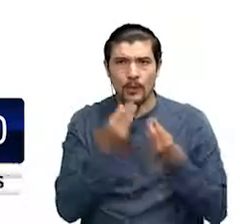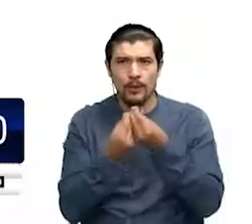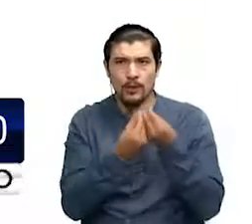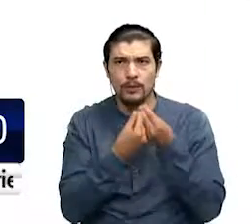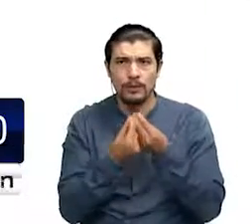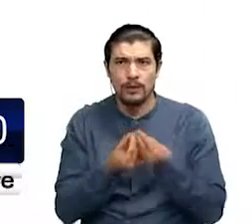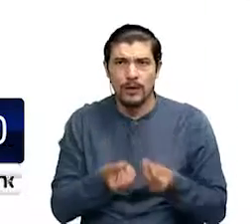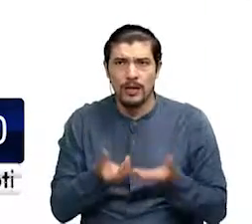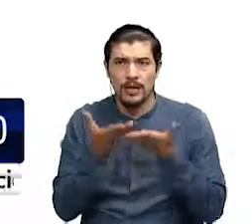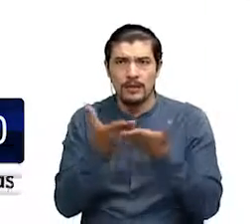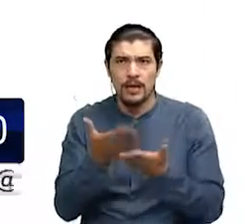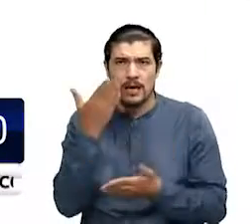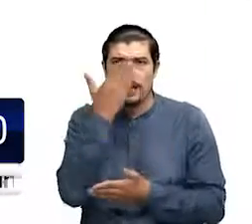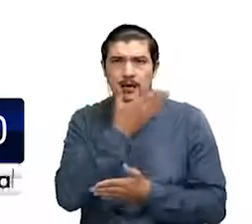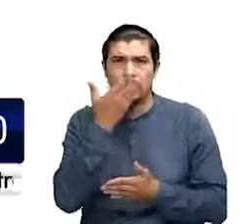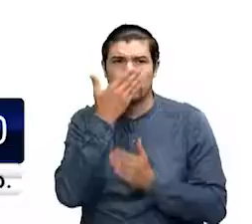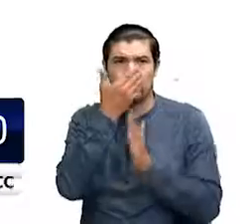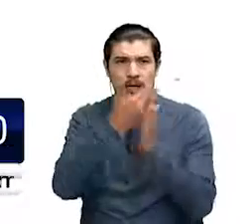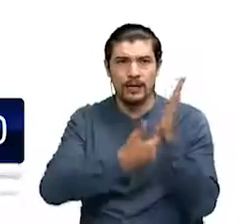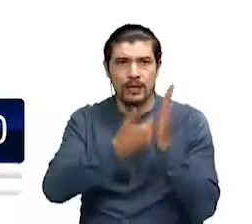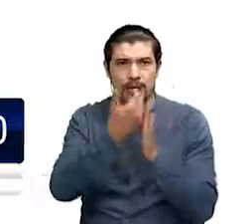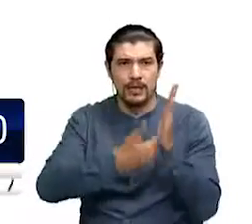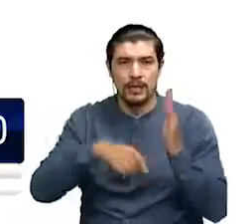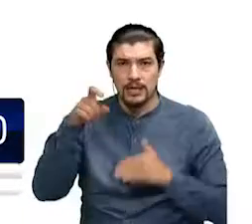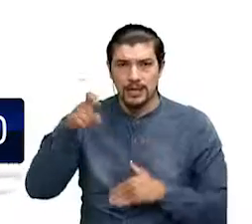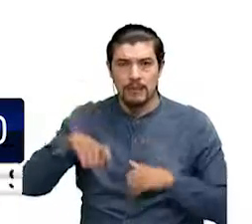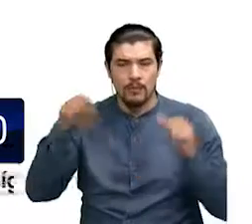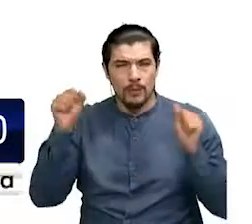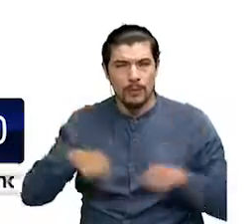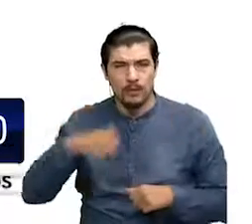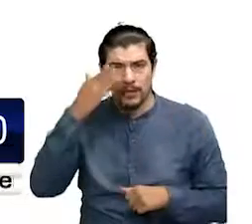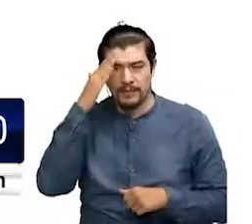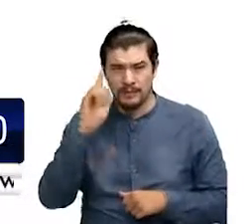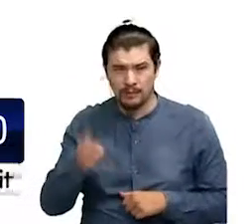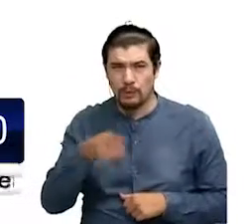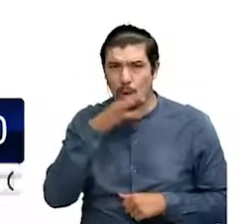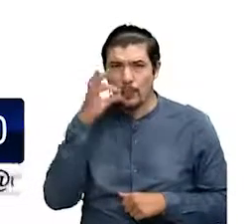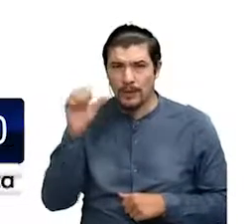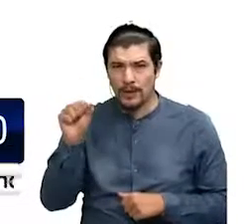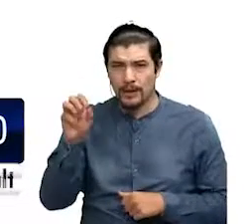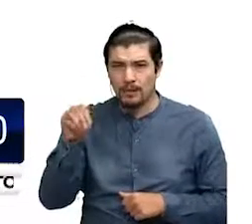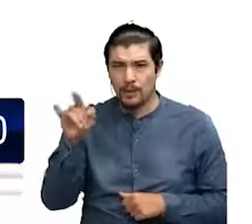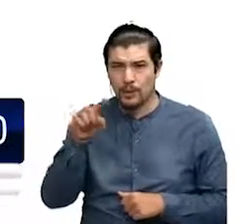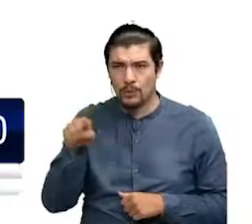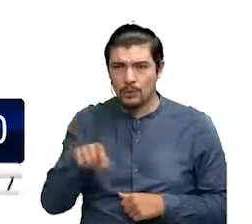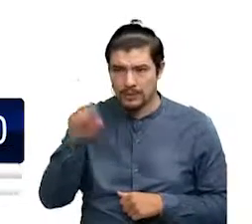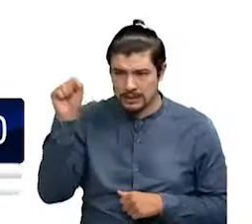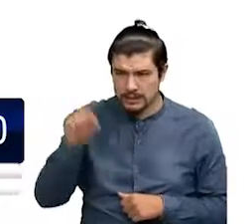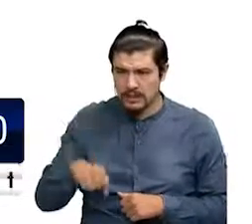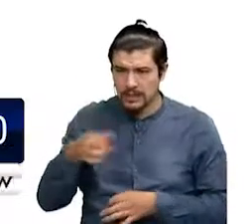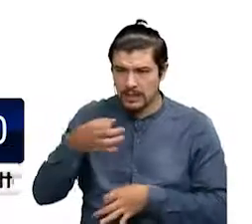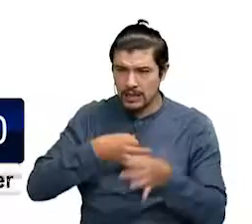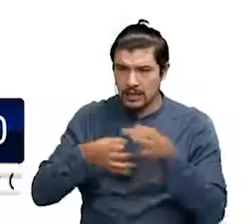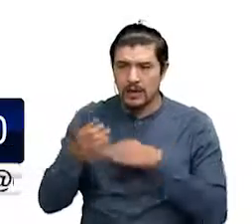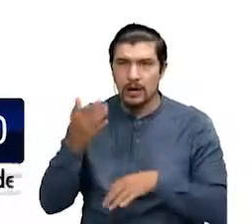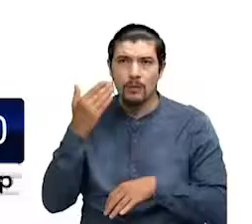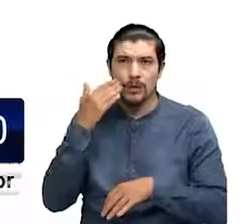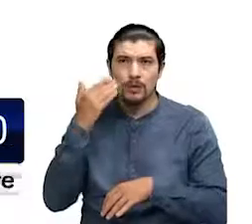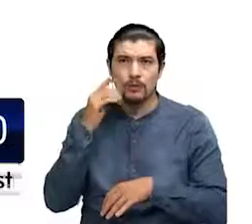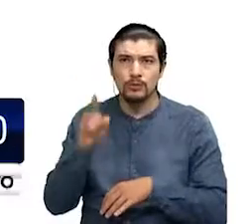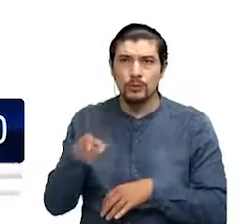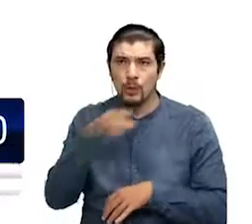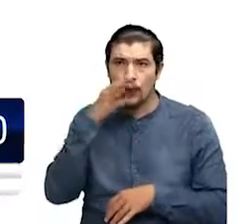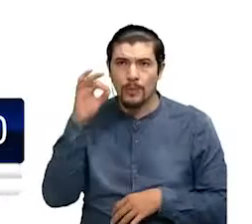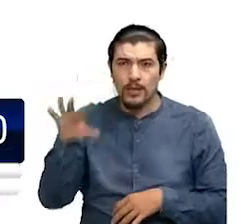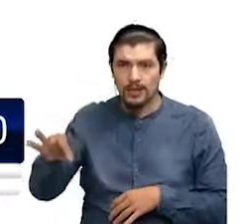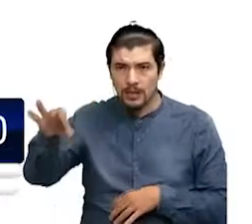entregara las pruebas y documentación necesaria para determinar si Antanas Mockus incurrió en una inhabilidad al momento de ser elegido como